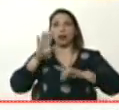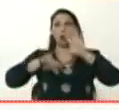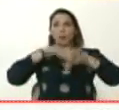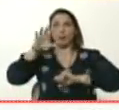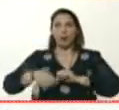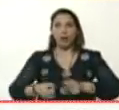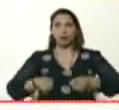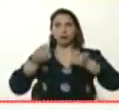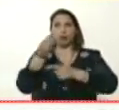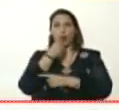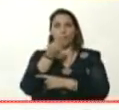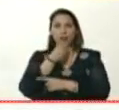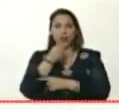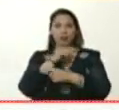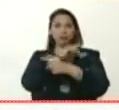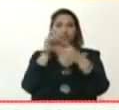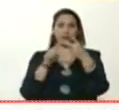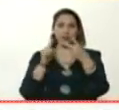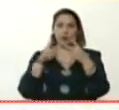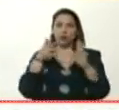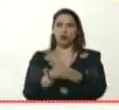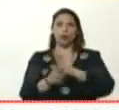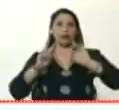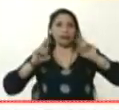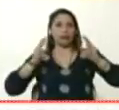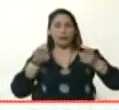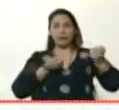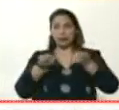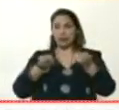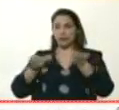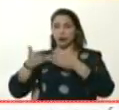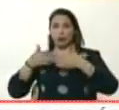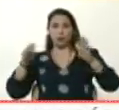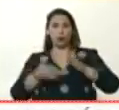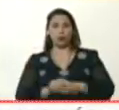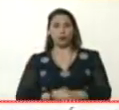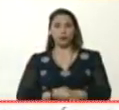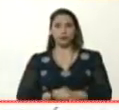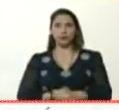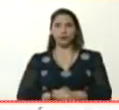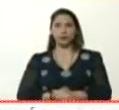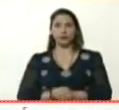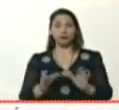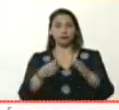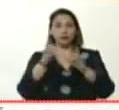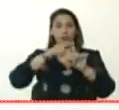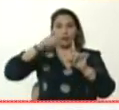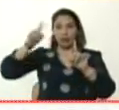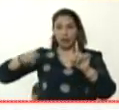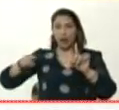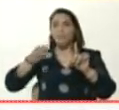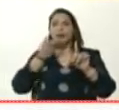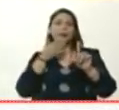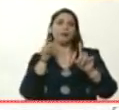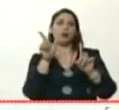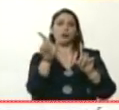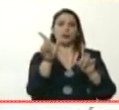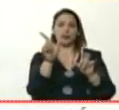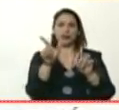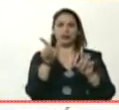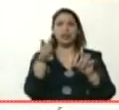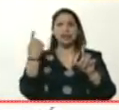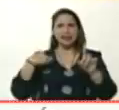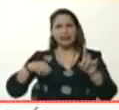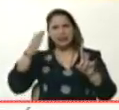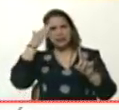Y la segunda pregunta tiene que ver con el tema de los servicios públicos, específicamente el sector eléctrico. Si el partido tiene conocimiento de cuándo